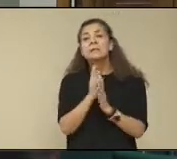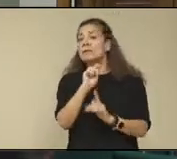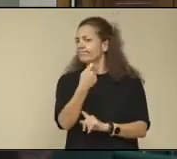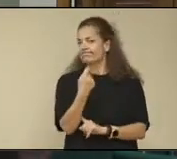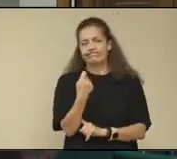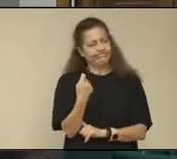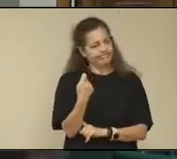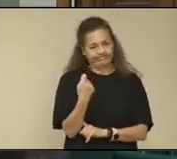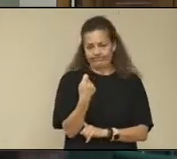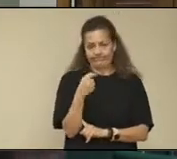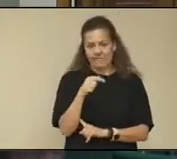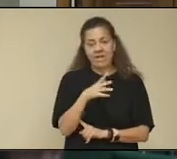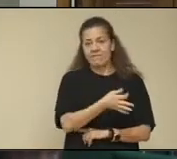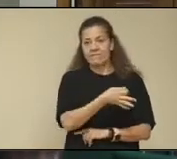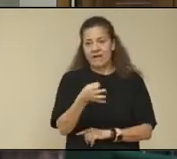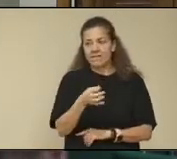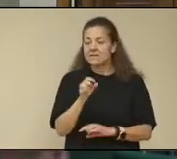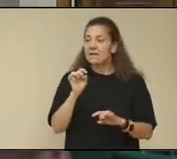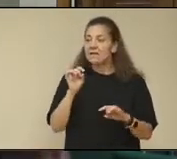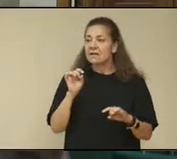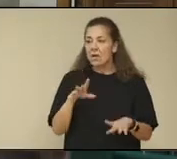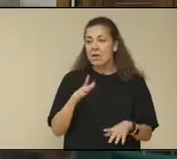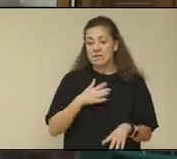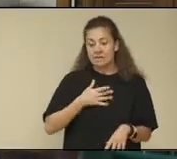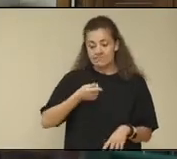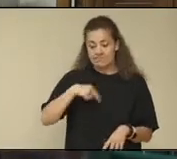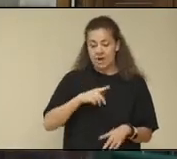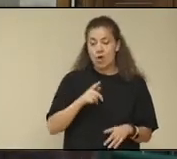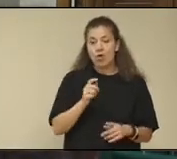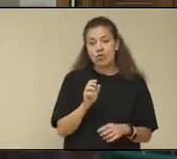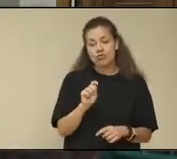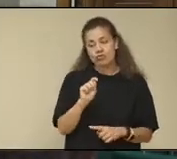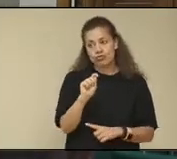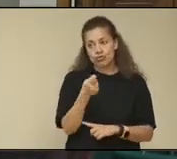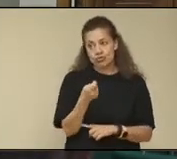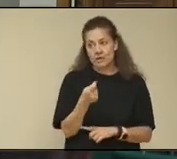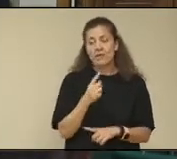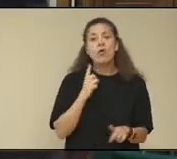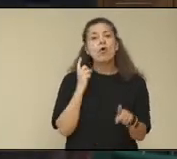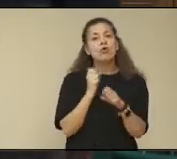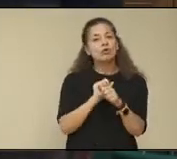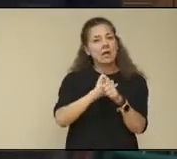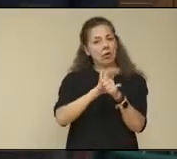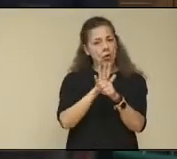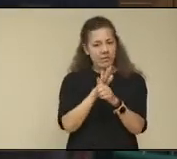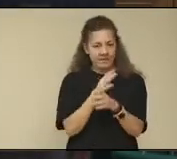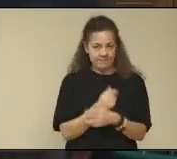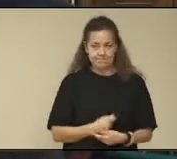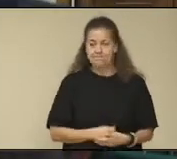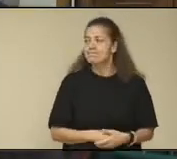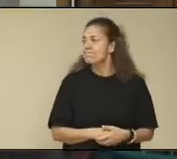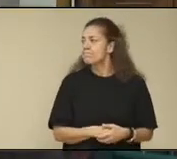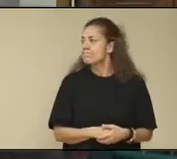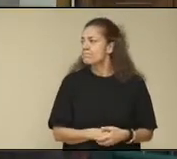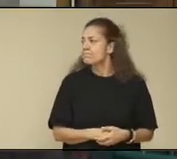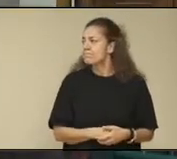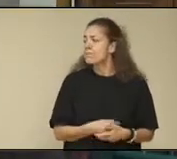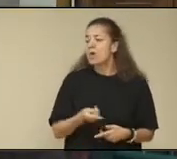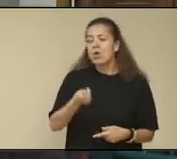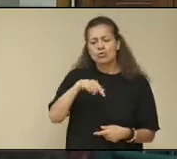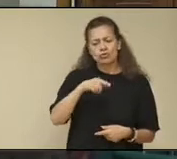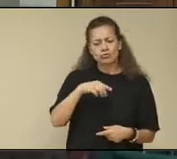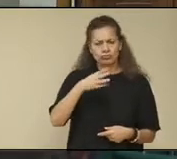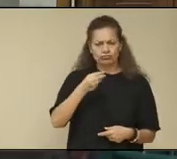consiguen eficacias como las que hemos conseguido contra COVID-19, ¿no? Estamos muy